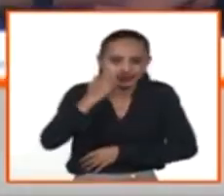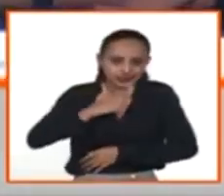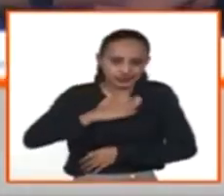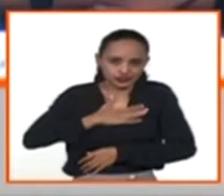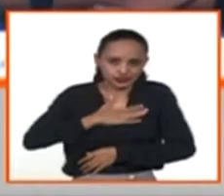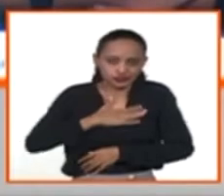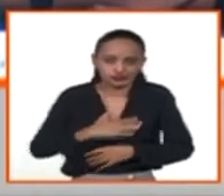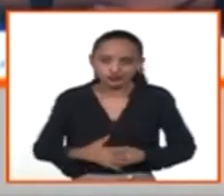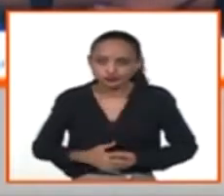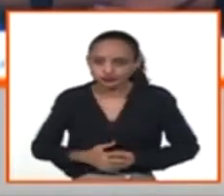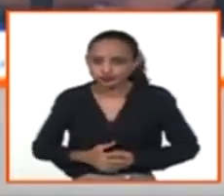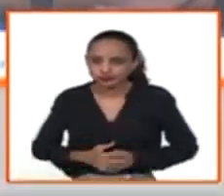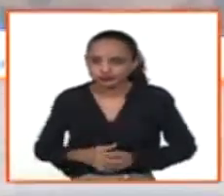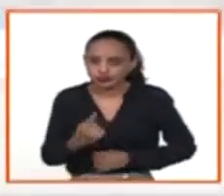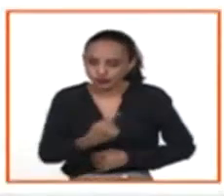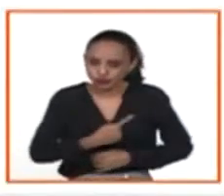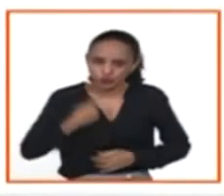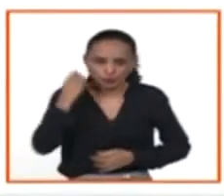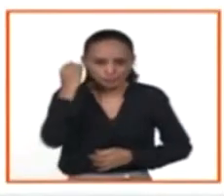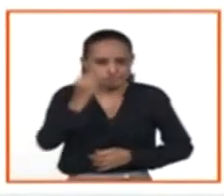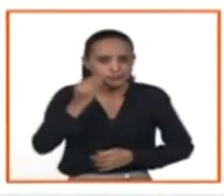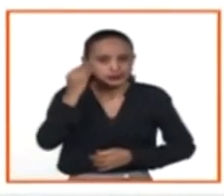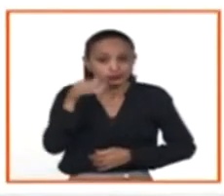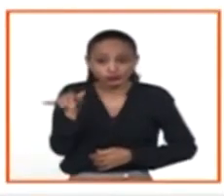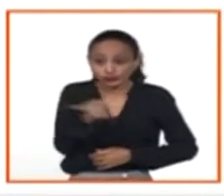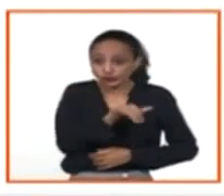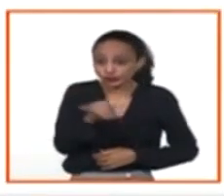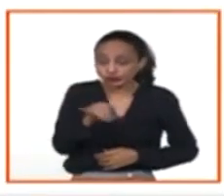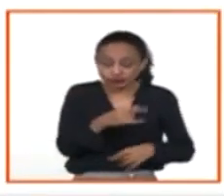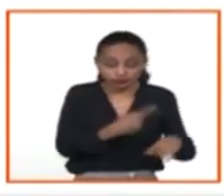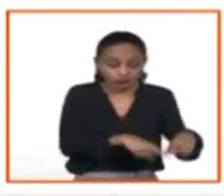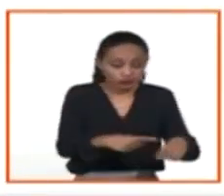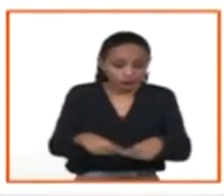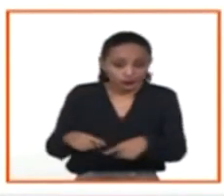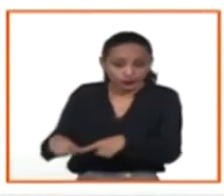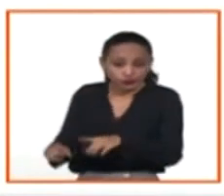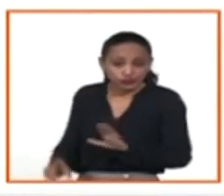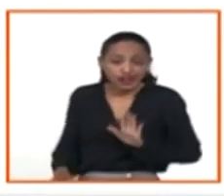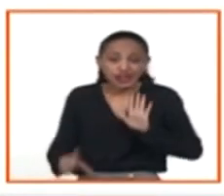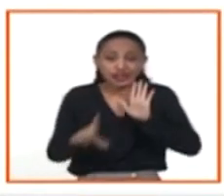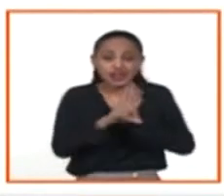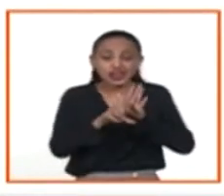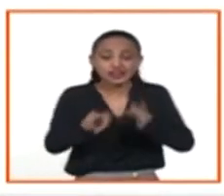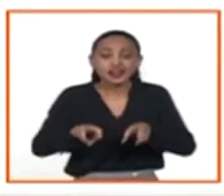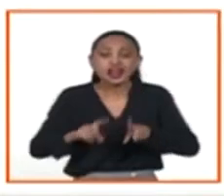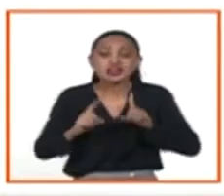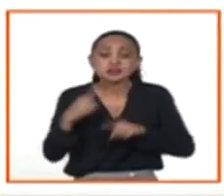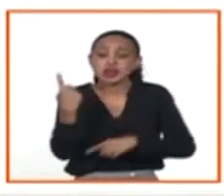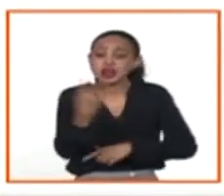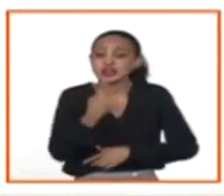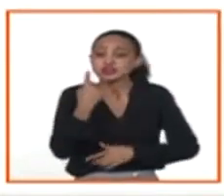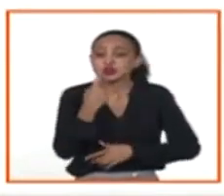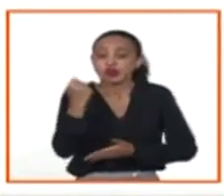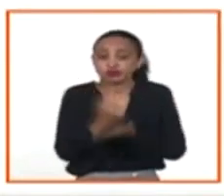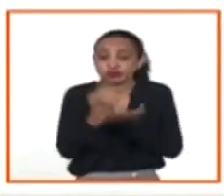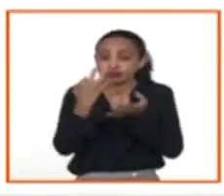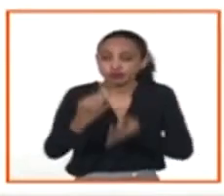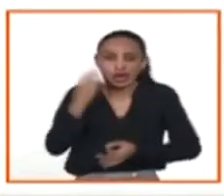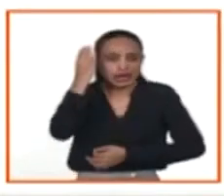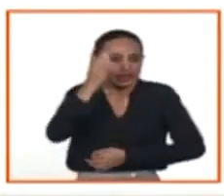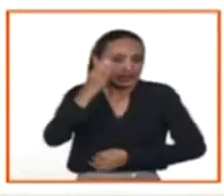sea, estamos convencidos que, al igual que para el resto de las normas que le ha tocado a la Asamblea Nacional aprobar, los criterios,